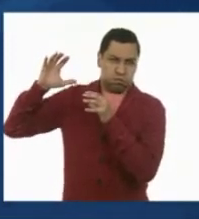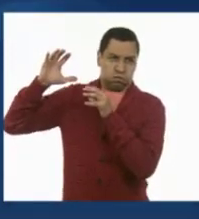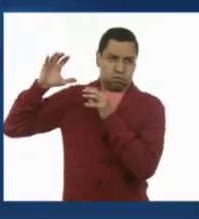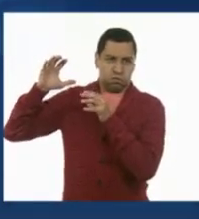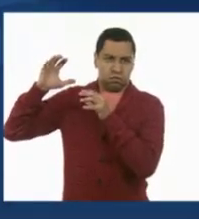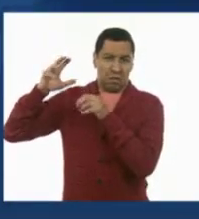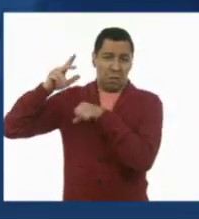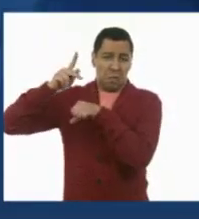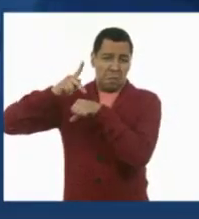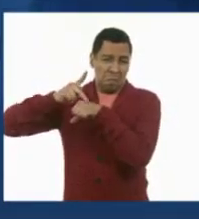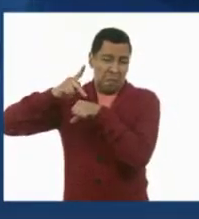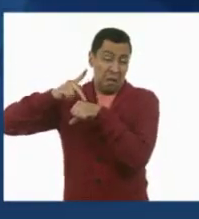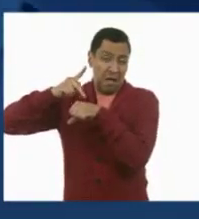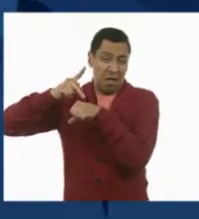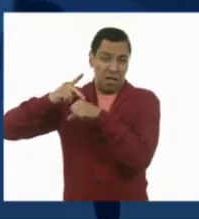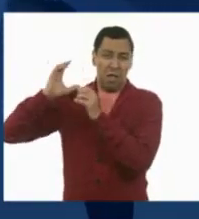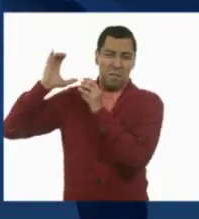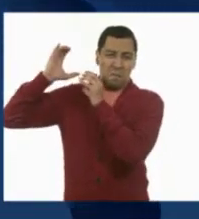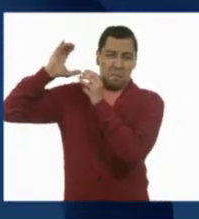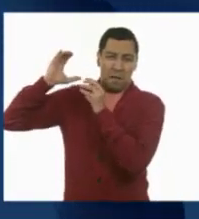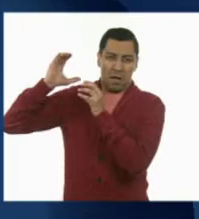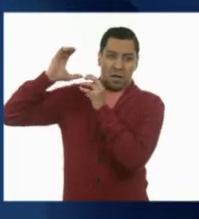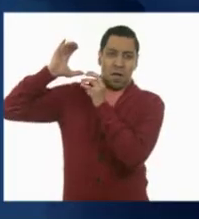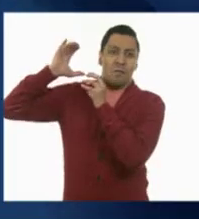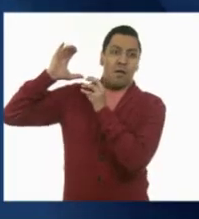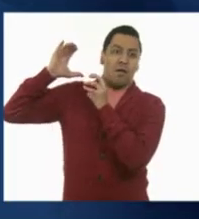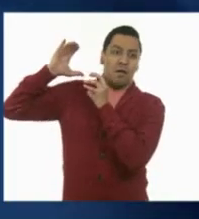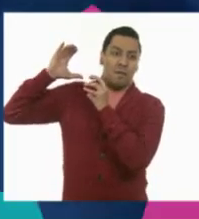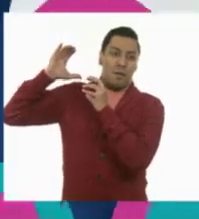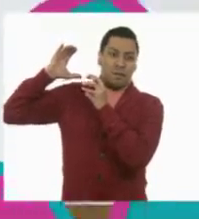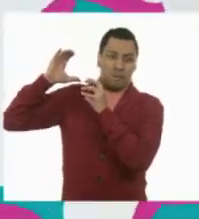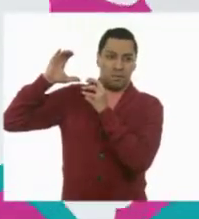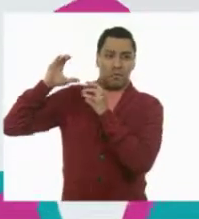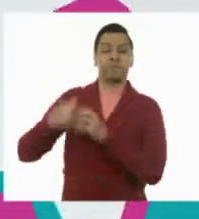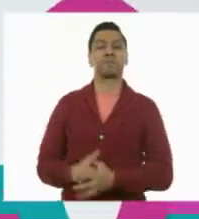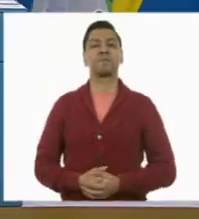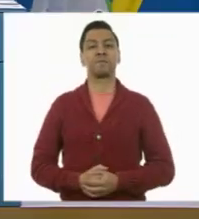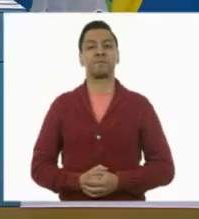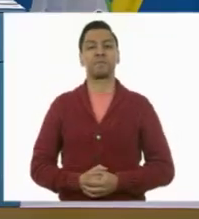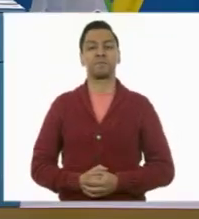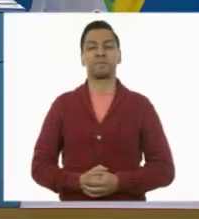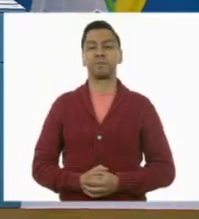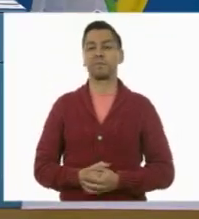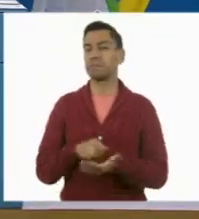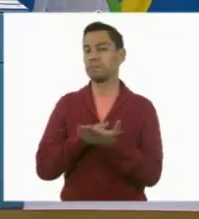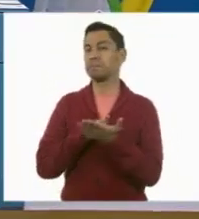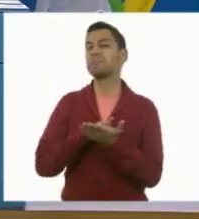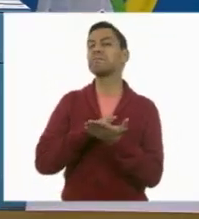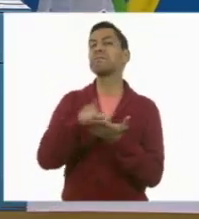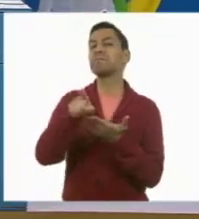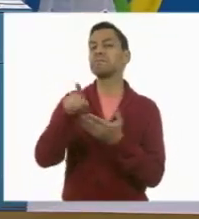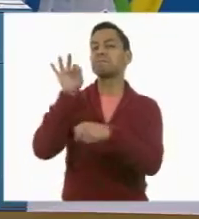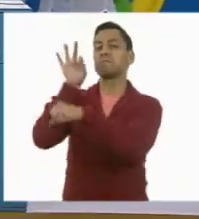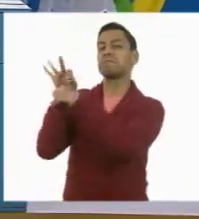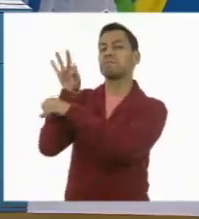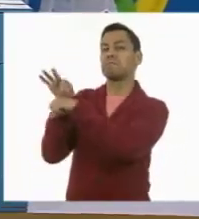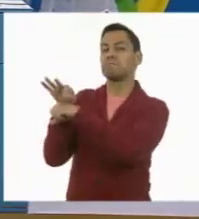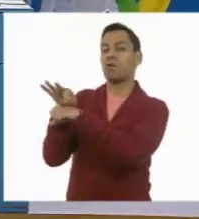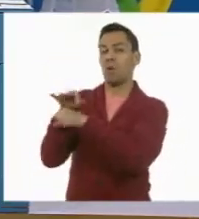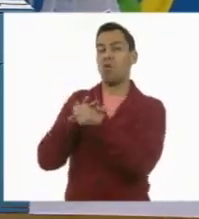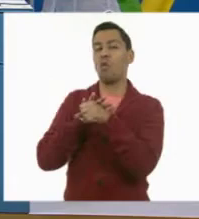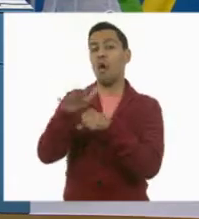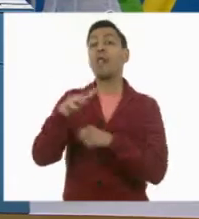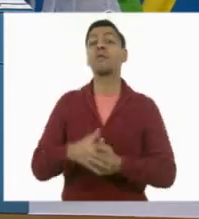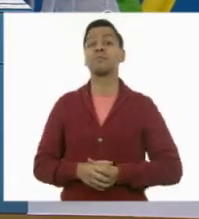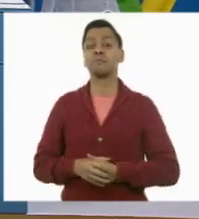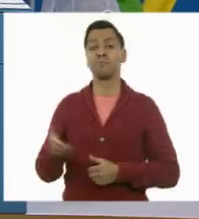unas tablillas, como unos ladrillos, ¿cierto? Exactamente. Sí. Ajá, y ¿cuál derecho creen que los protege? No,